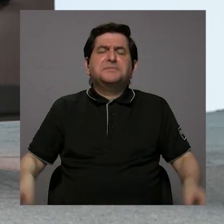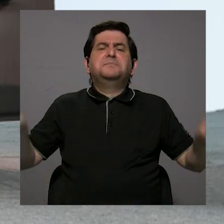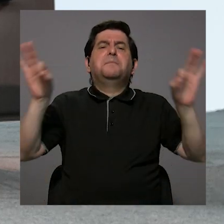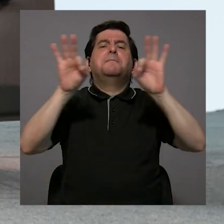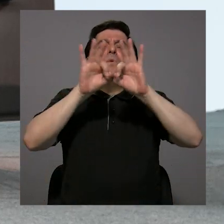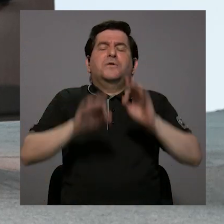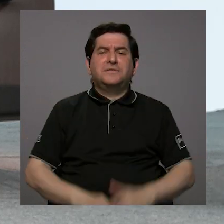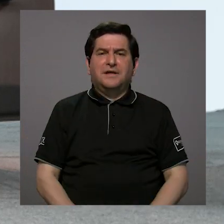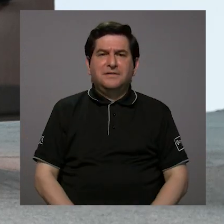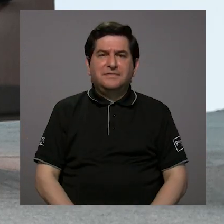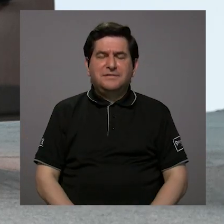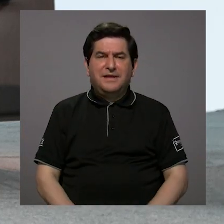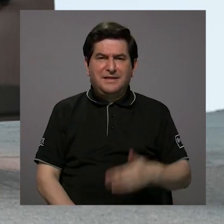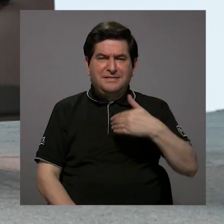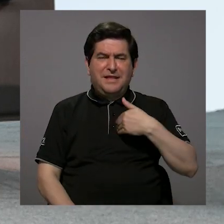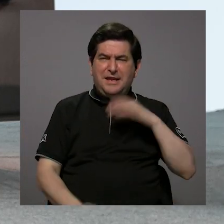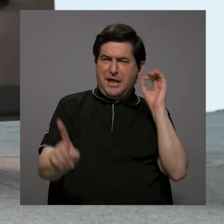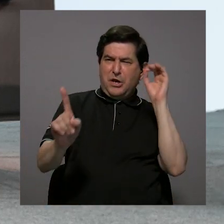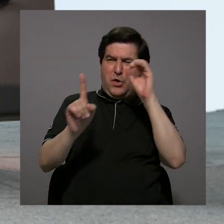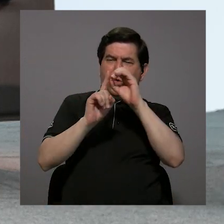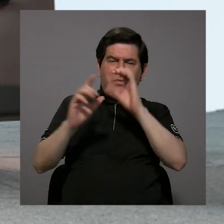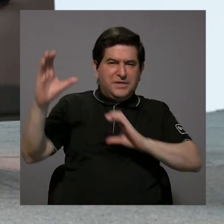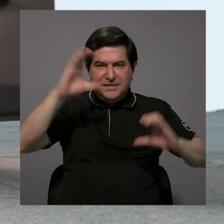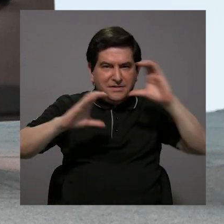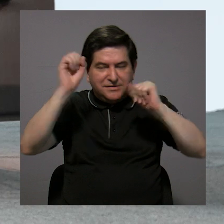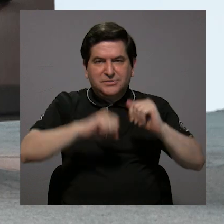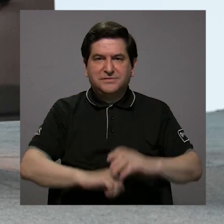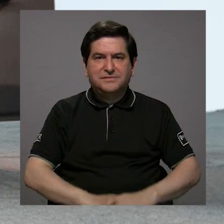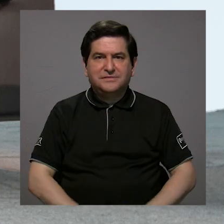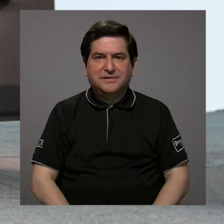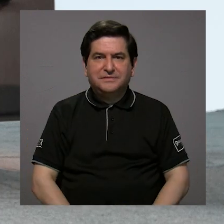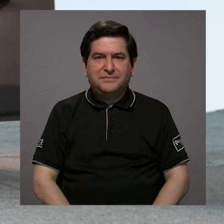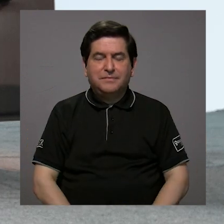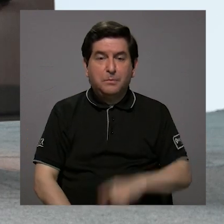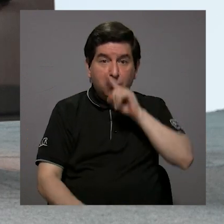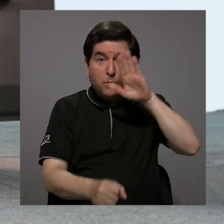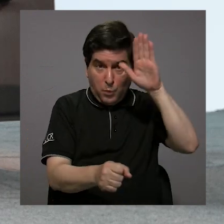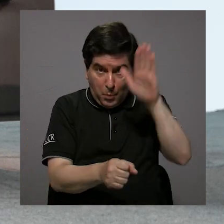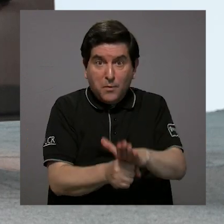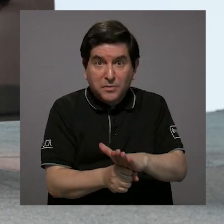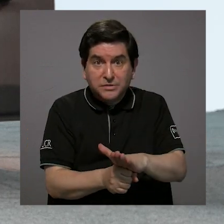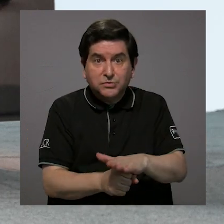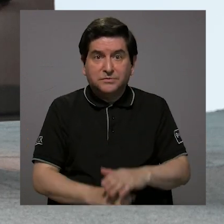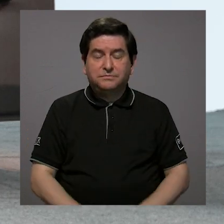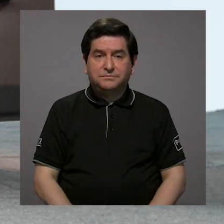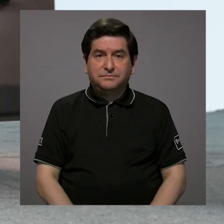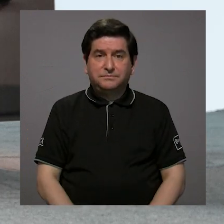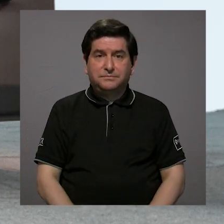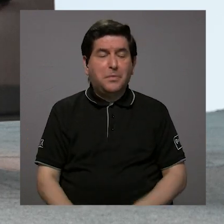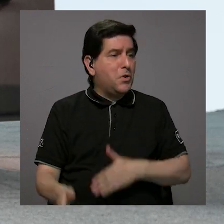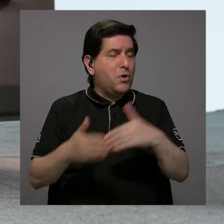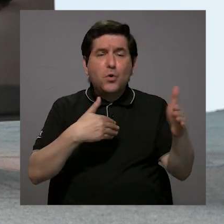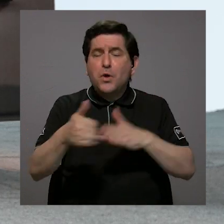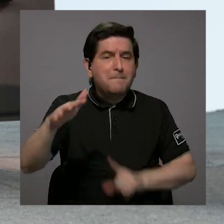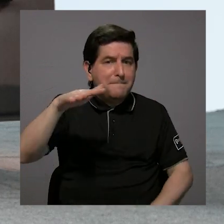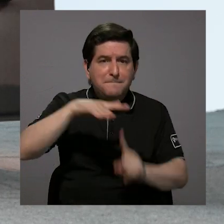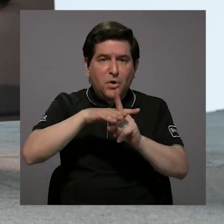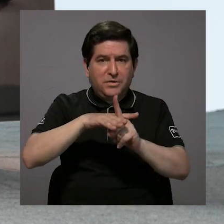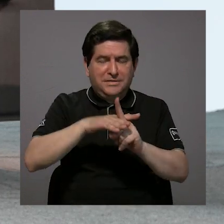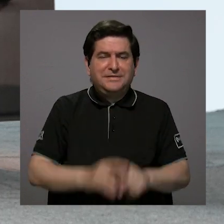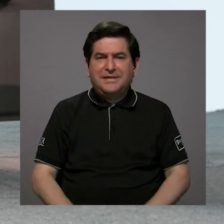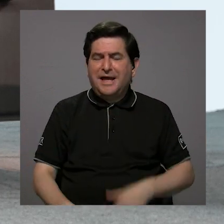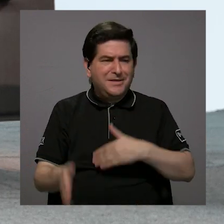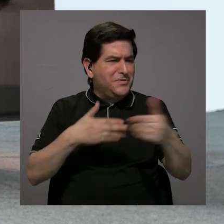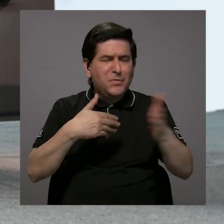la importancia de la objetividad de la ciencia. Y entonces tienen un compromiso de que salga lo que